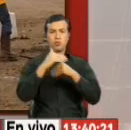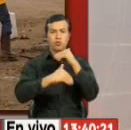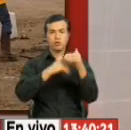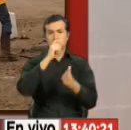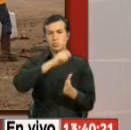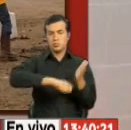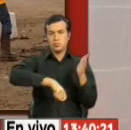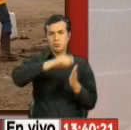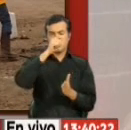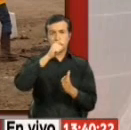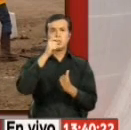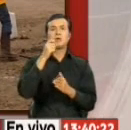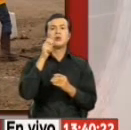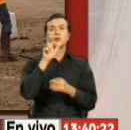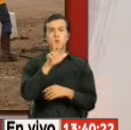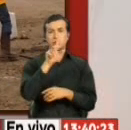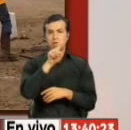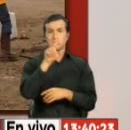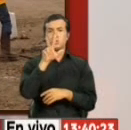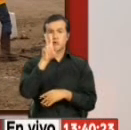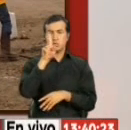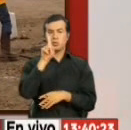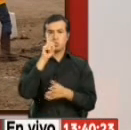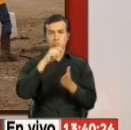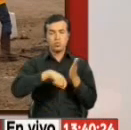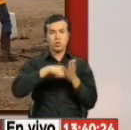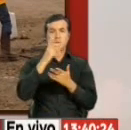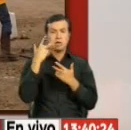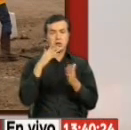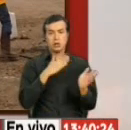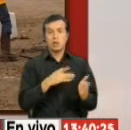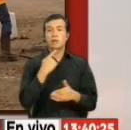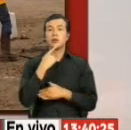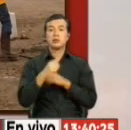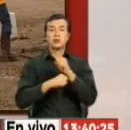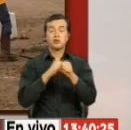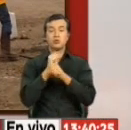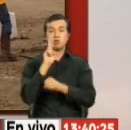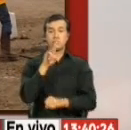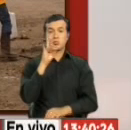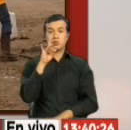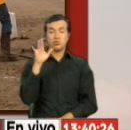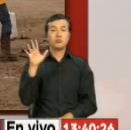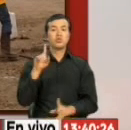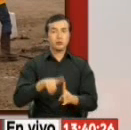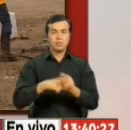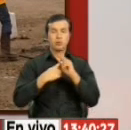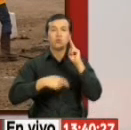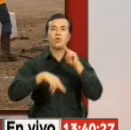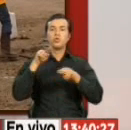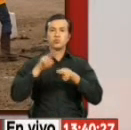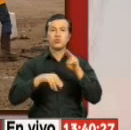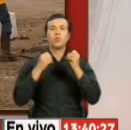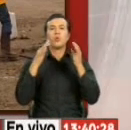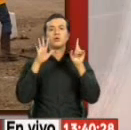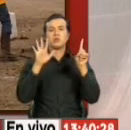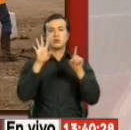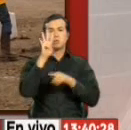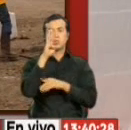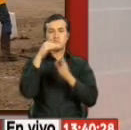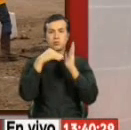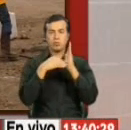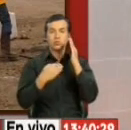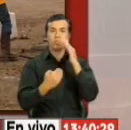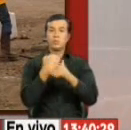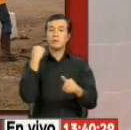validación 131 y han sido calificados por lo que estiman que para el 2018 se iniciará la construcción de más de 64 mil